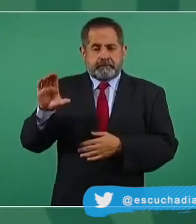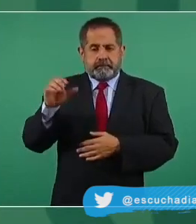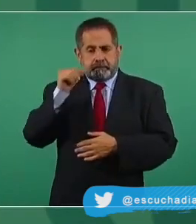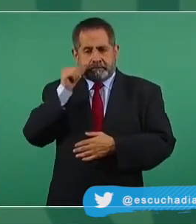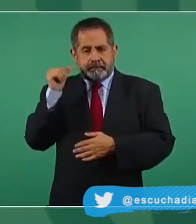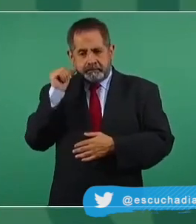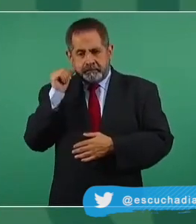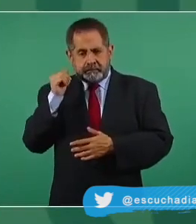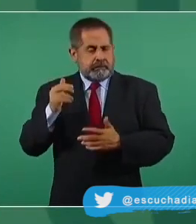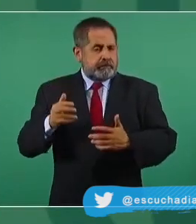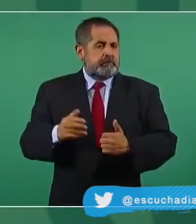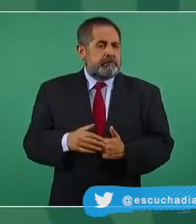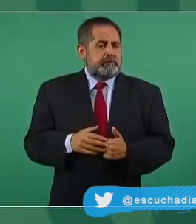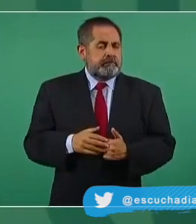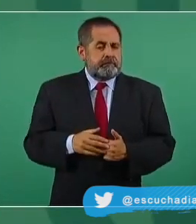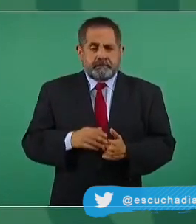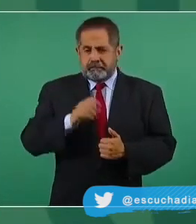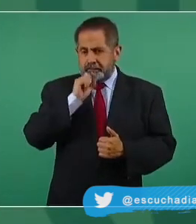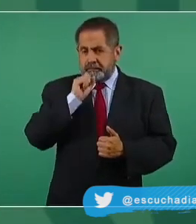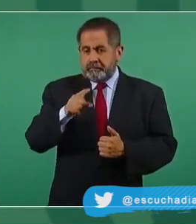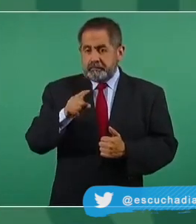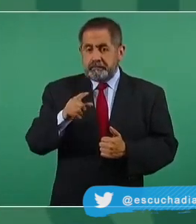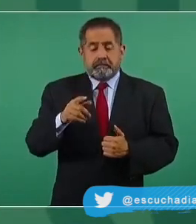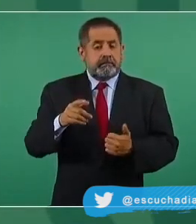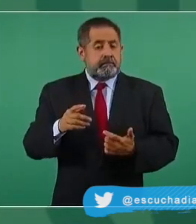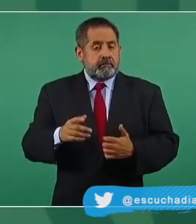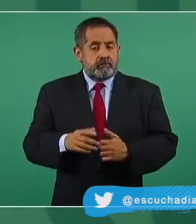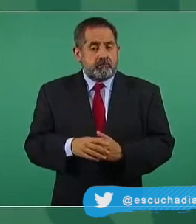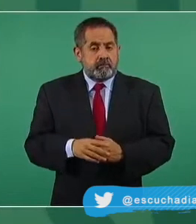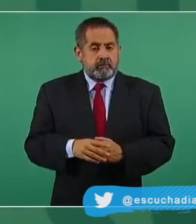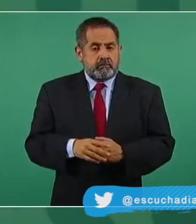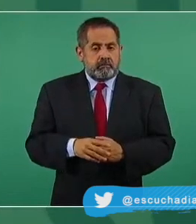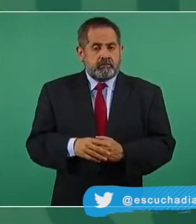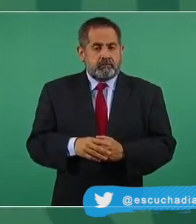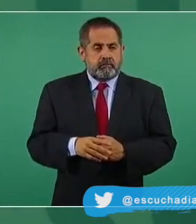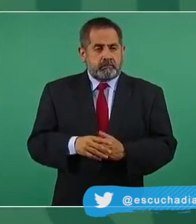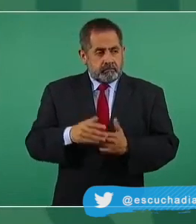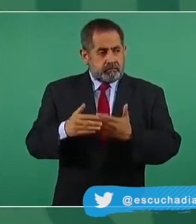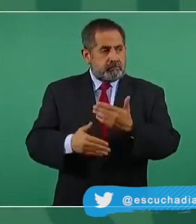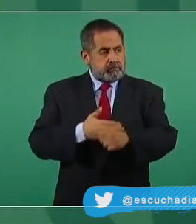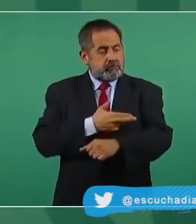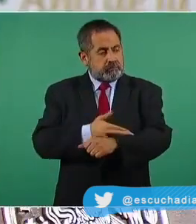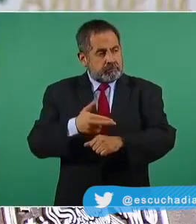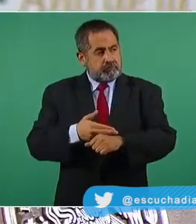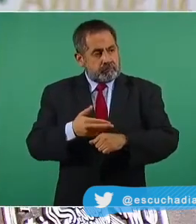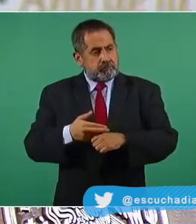revisión total de la línea para dar certidumbre y seguridad a la ciudadanía.